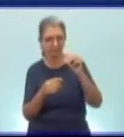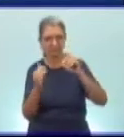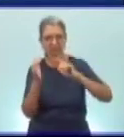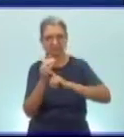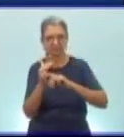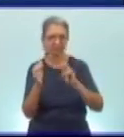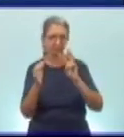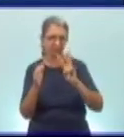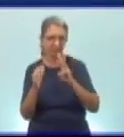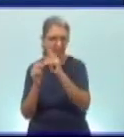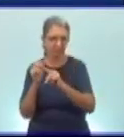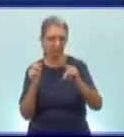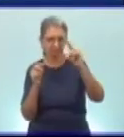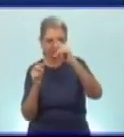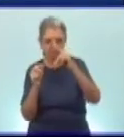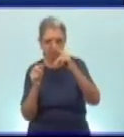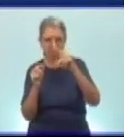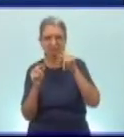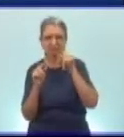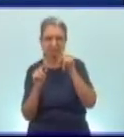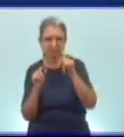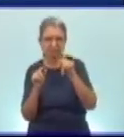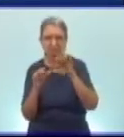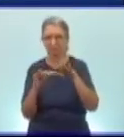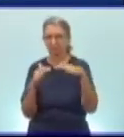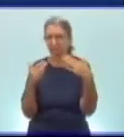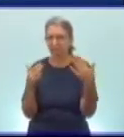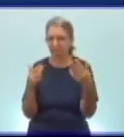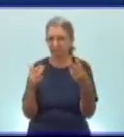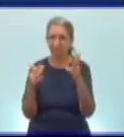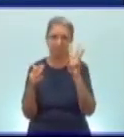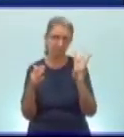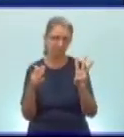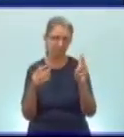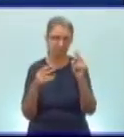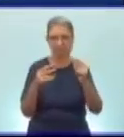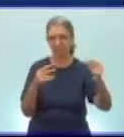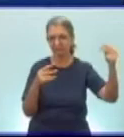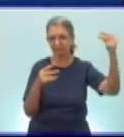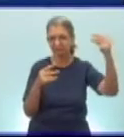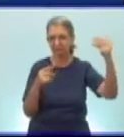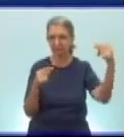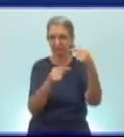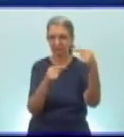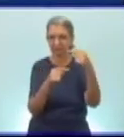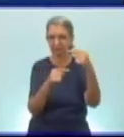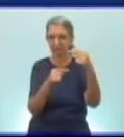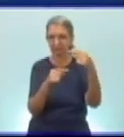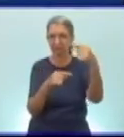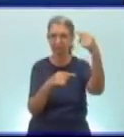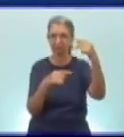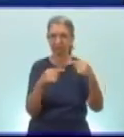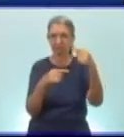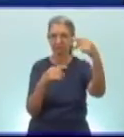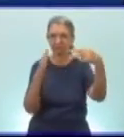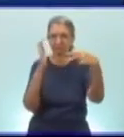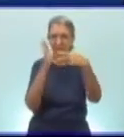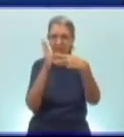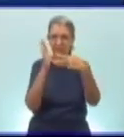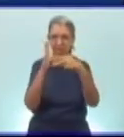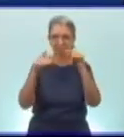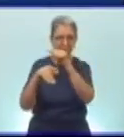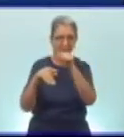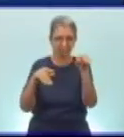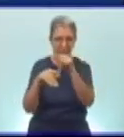frecuencia cíclica angular al cuadrado, entonces la frecuencia cíclica angular al cuadrado sería igual a la división entre la gravedad y